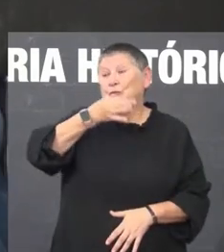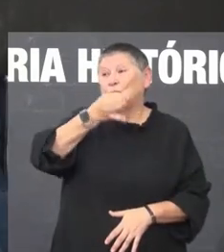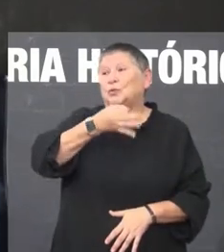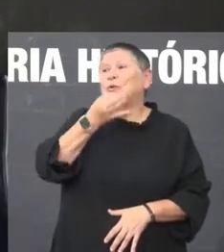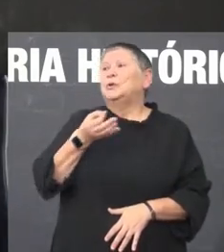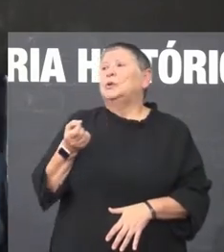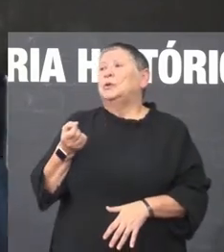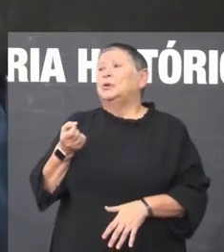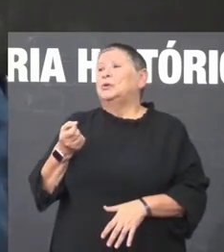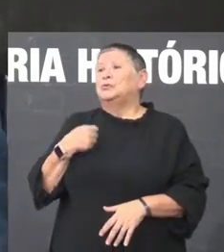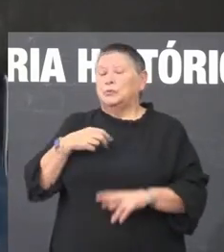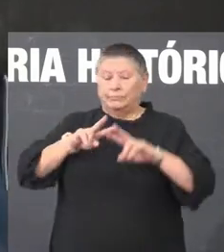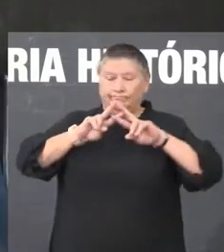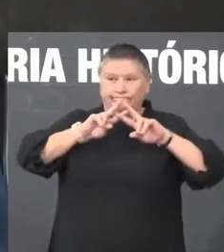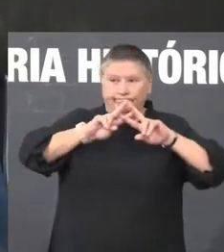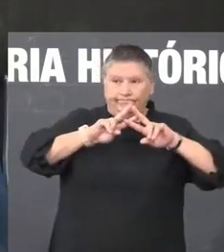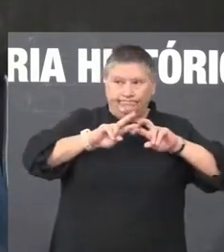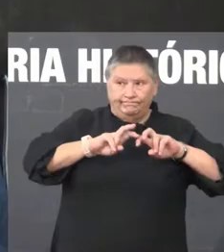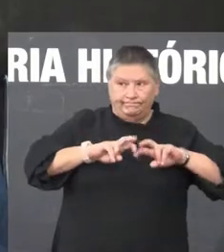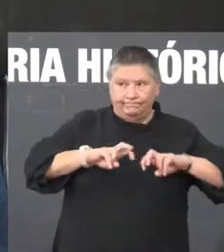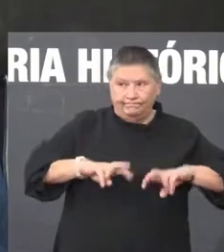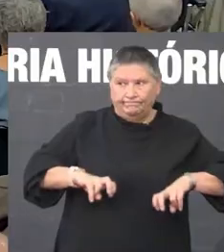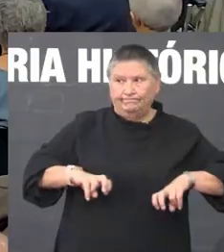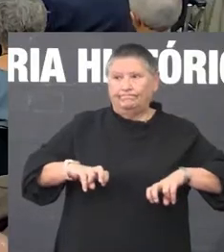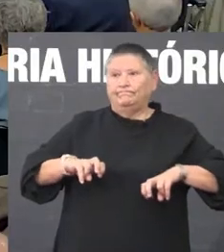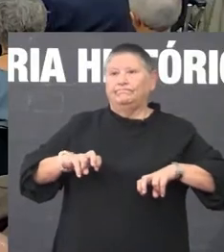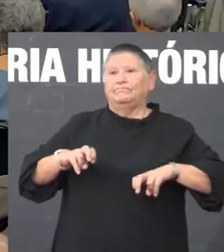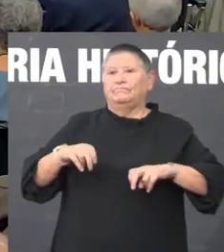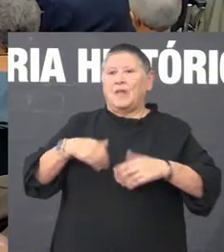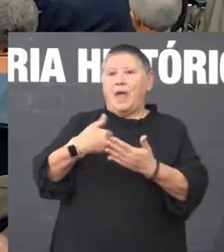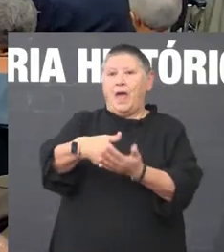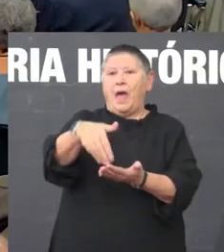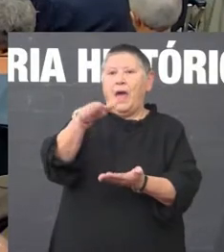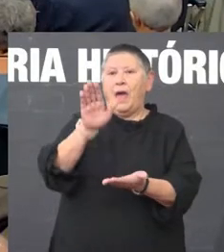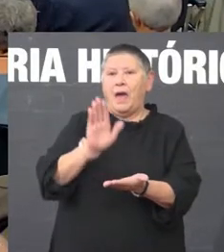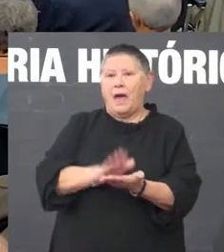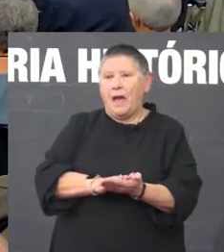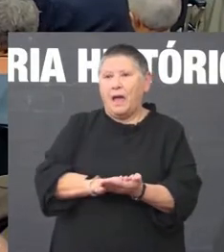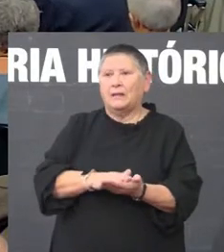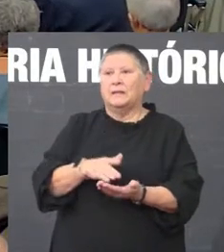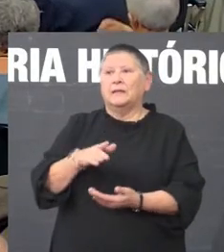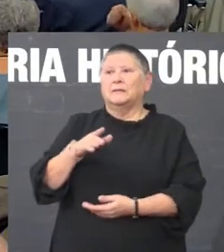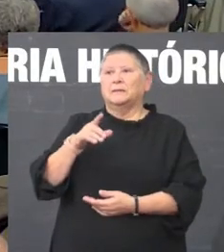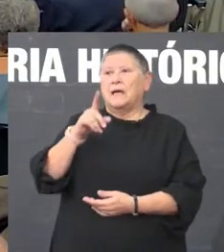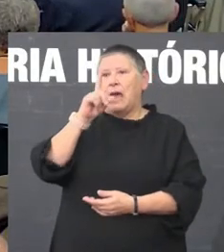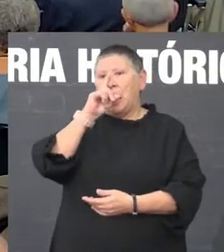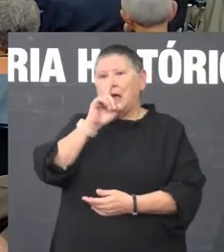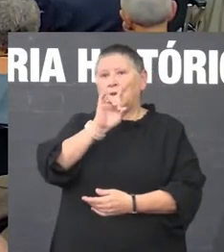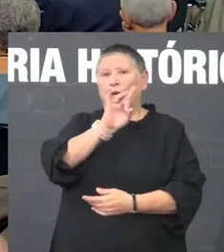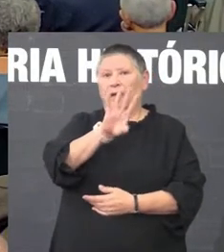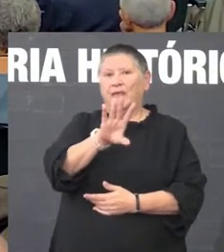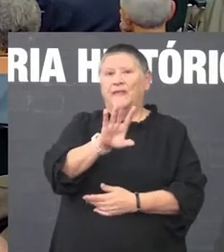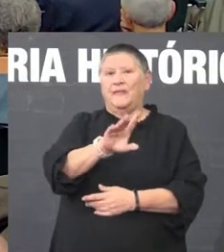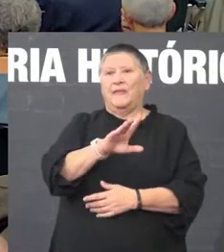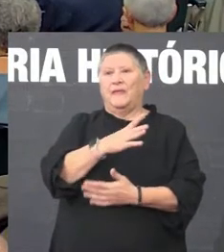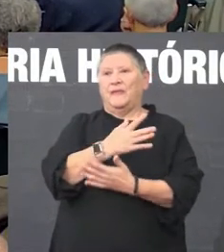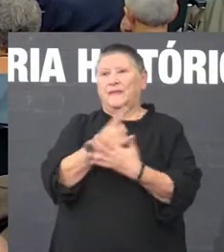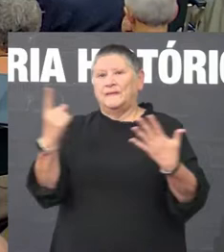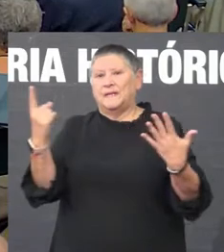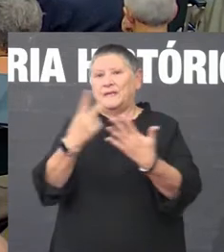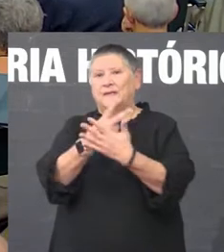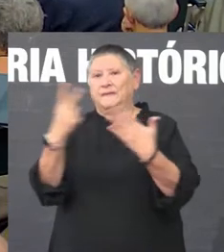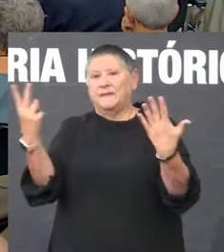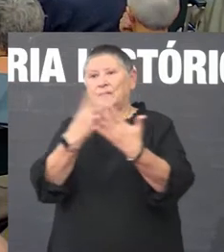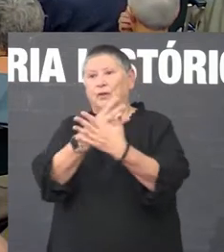digamos, buceaba en las actas de los años 15, 16, 17, 18,